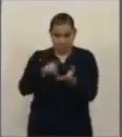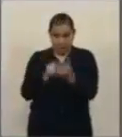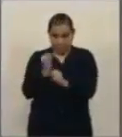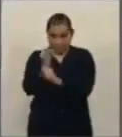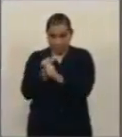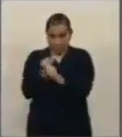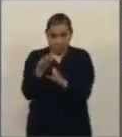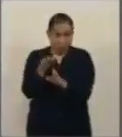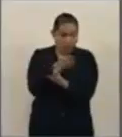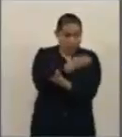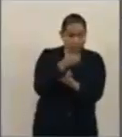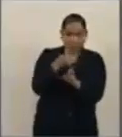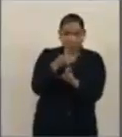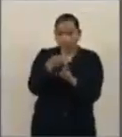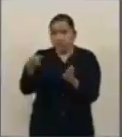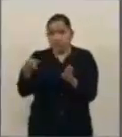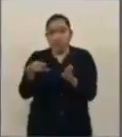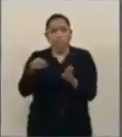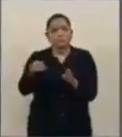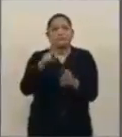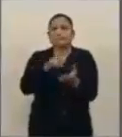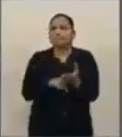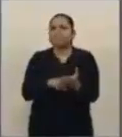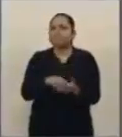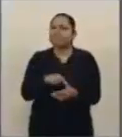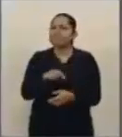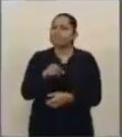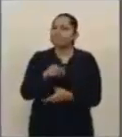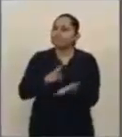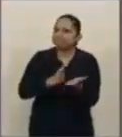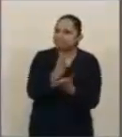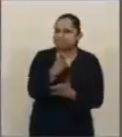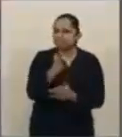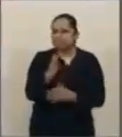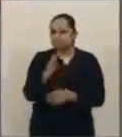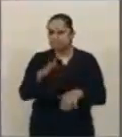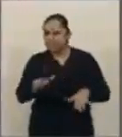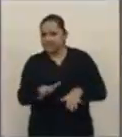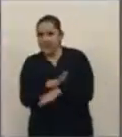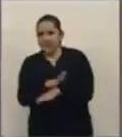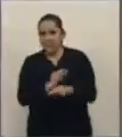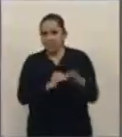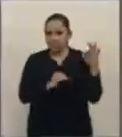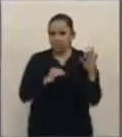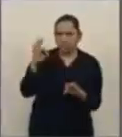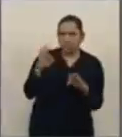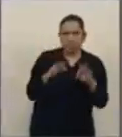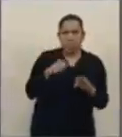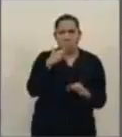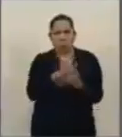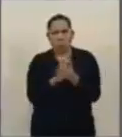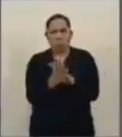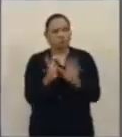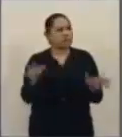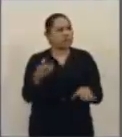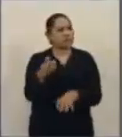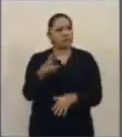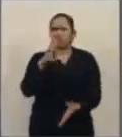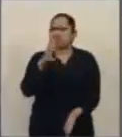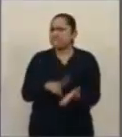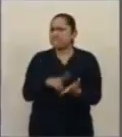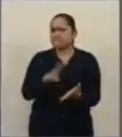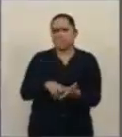inspecciones en el lugar tenían un efecto corruptor en la prueba, y que las conclusiones de la llamada